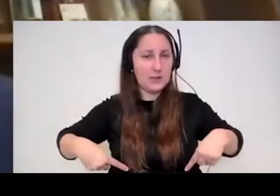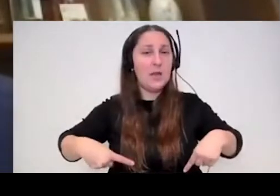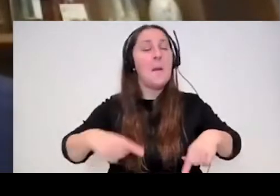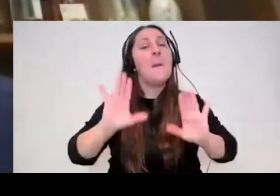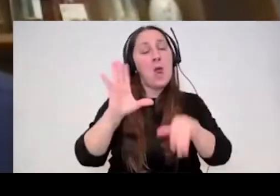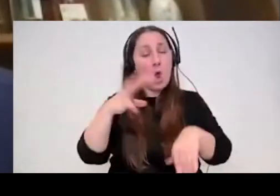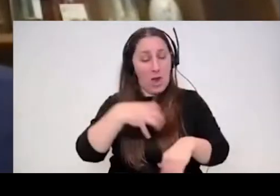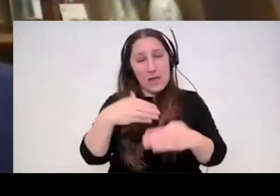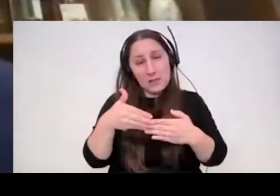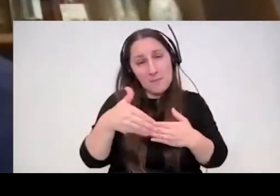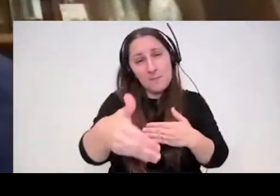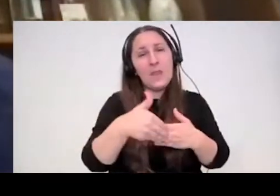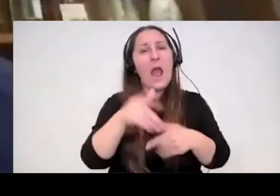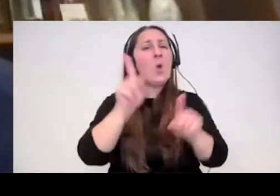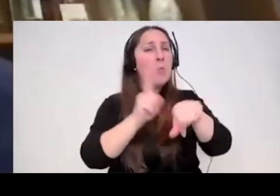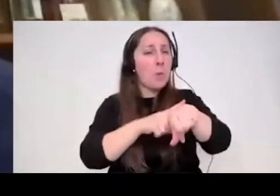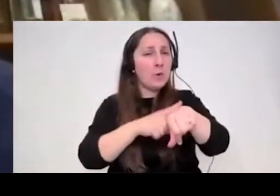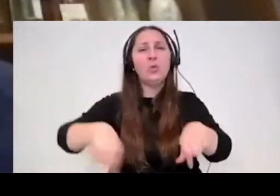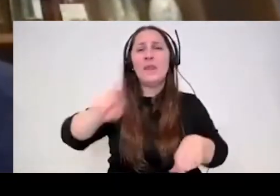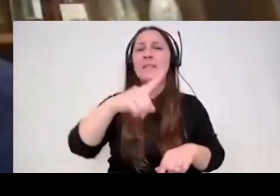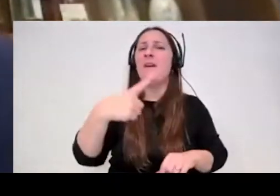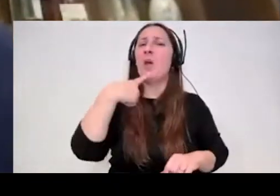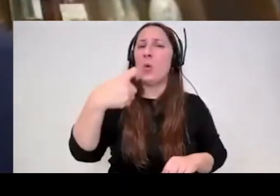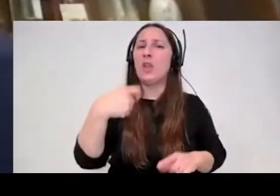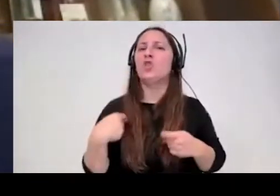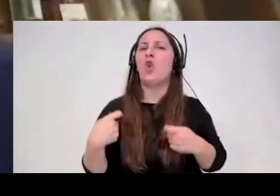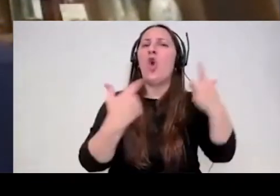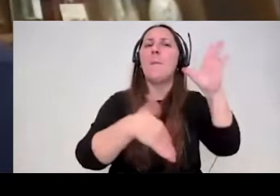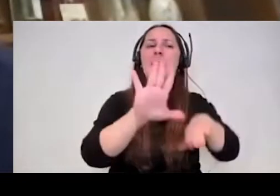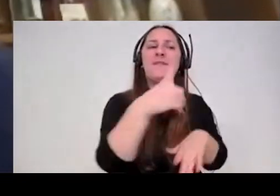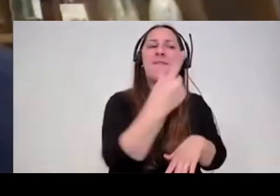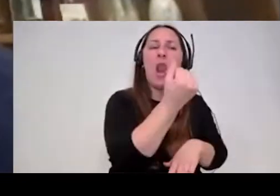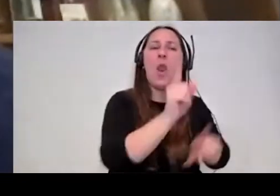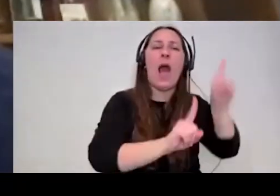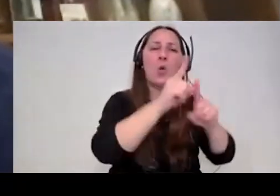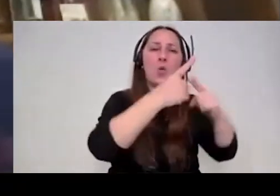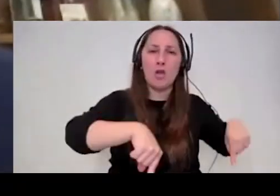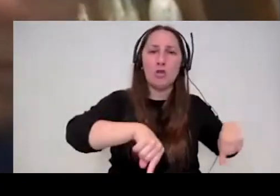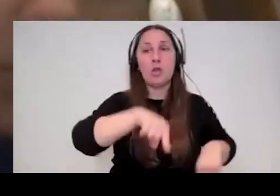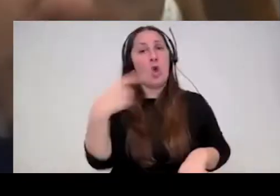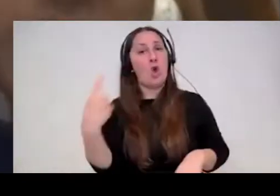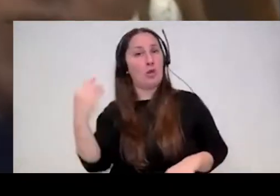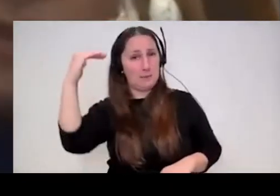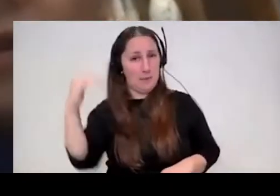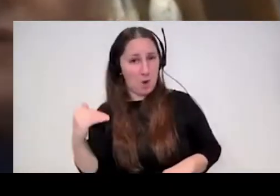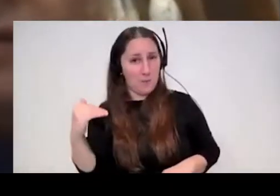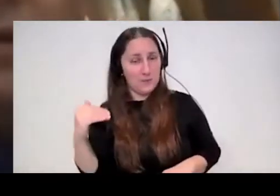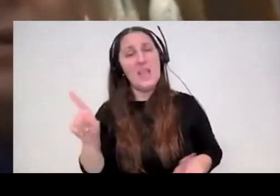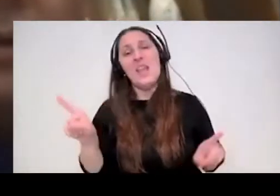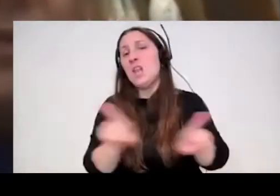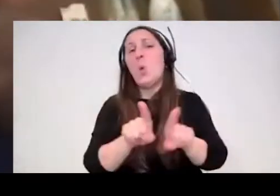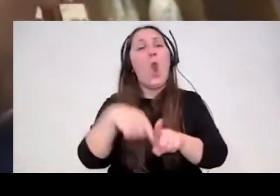van a empezar a ver que yo empiezo a valorar más unas que otras, de la misma forma que otros valoran otras